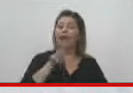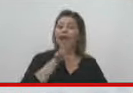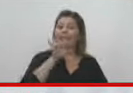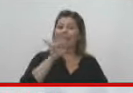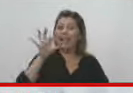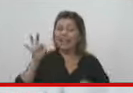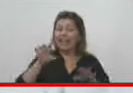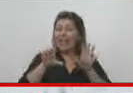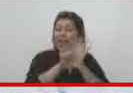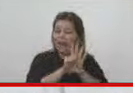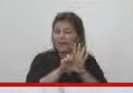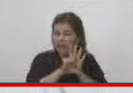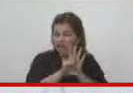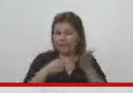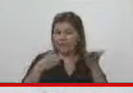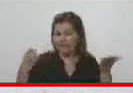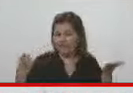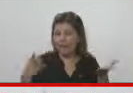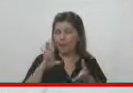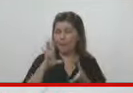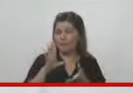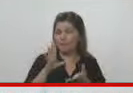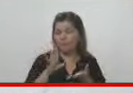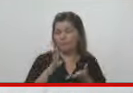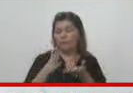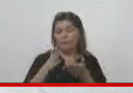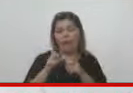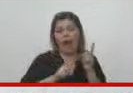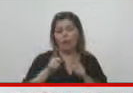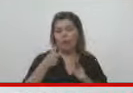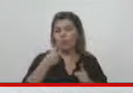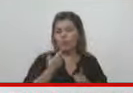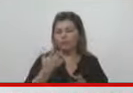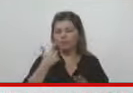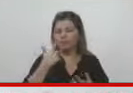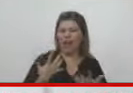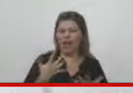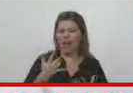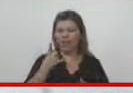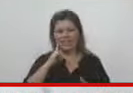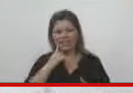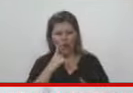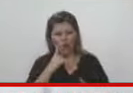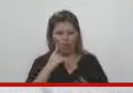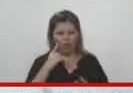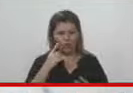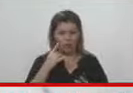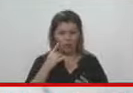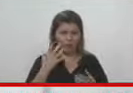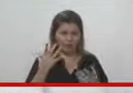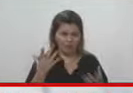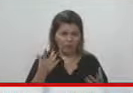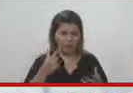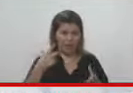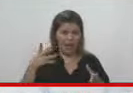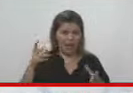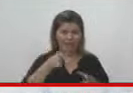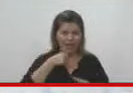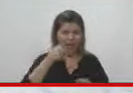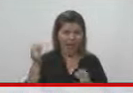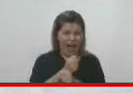300 leyes, aunque algunos, bueno, les dé urticaria tener que aprobar una